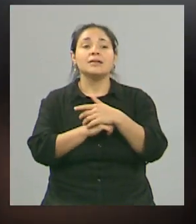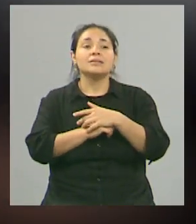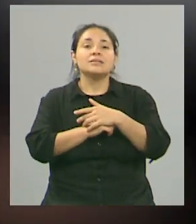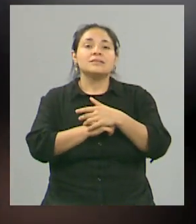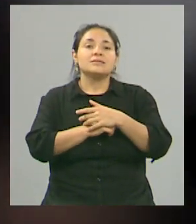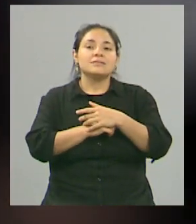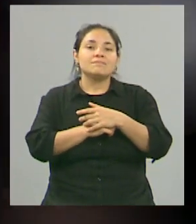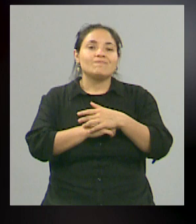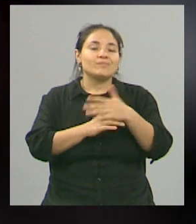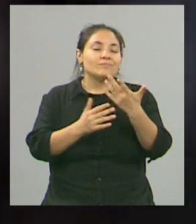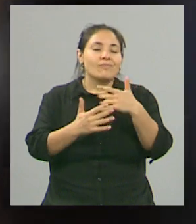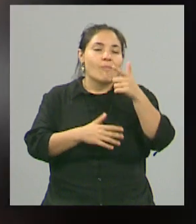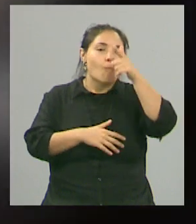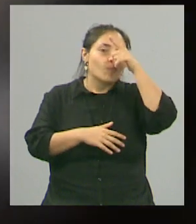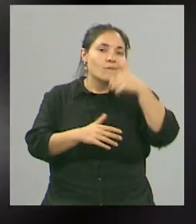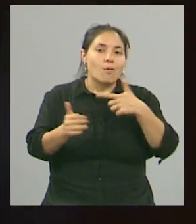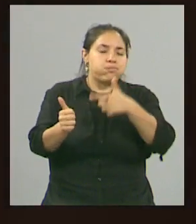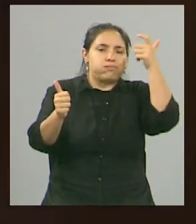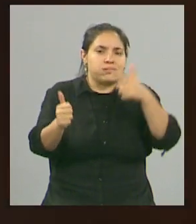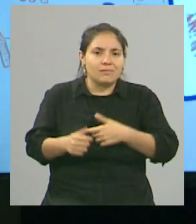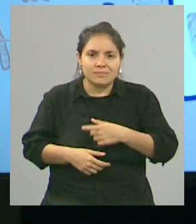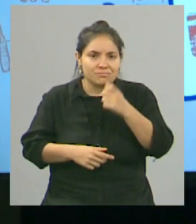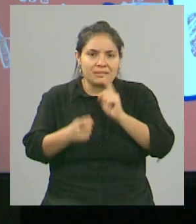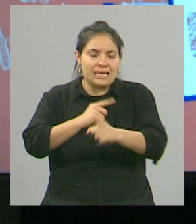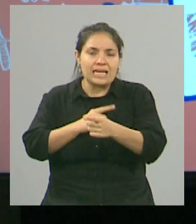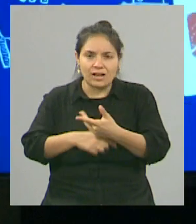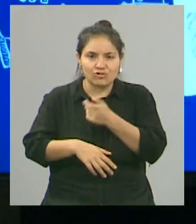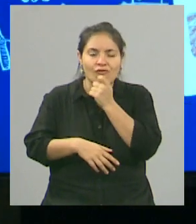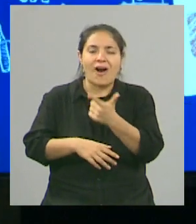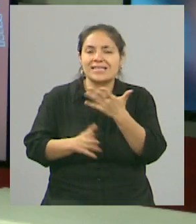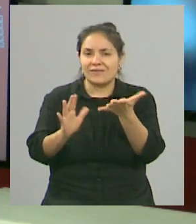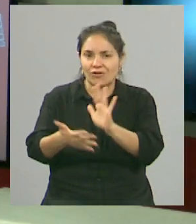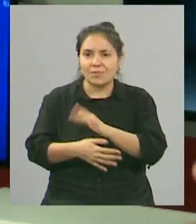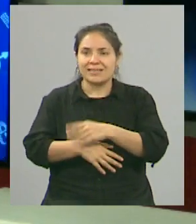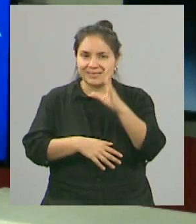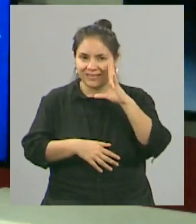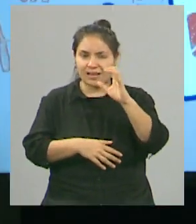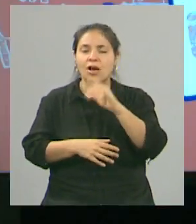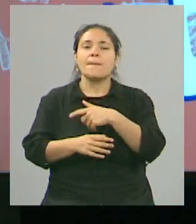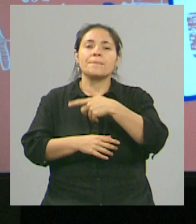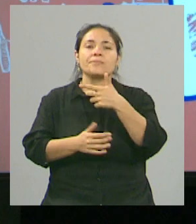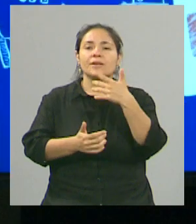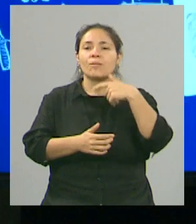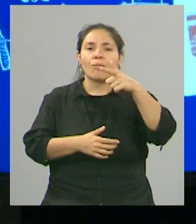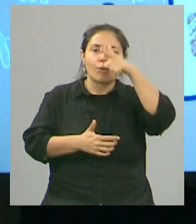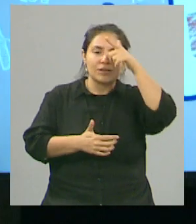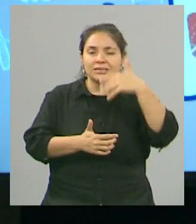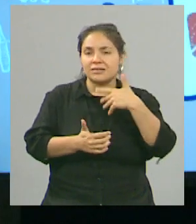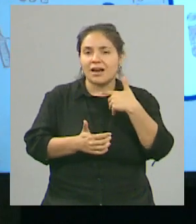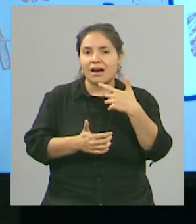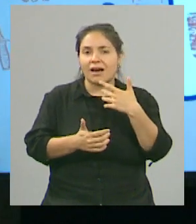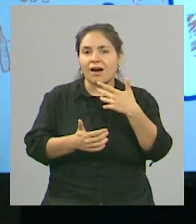gatillo fácil. Walter Bulacio, no sé si te suena también, fue un tema de gatillo fácil.